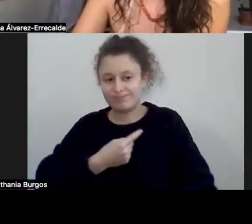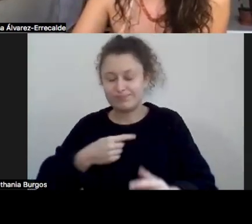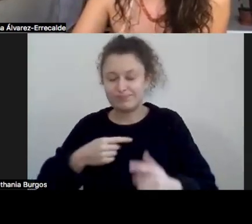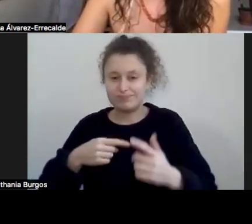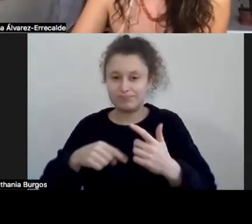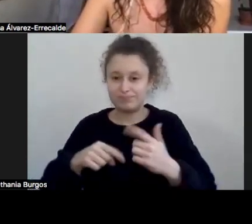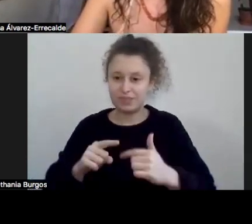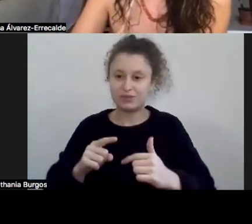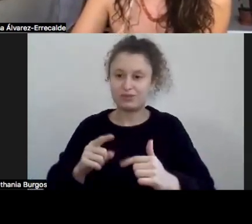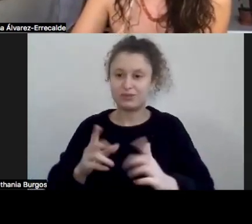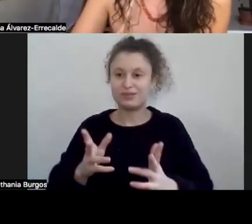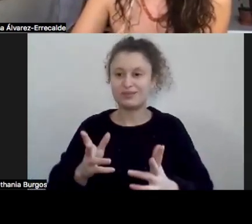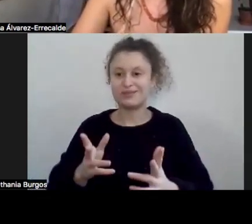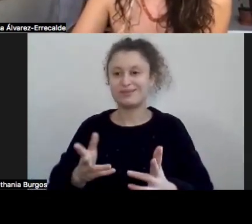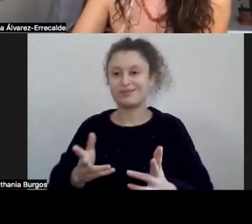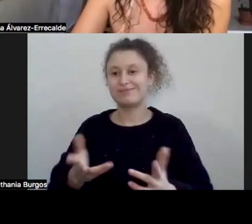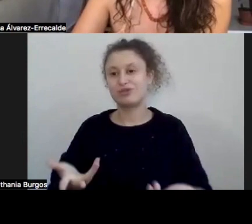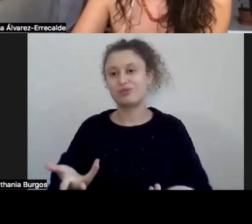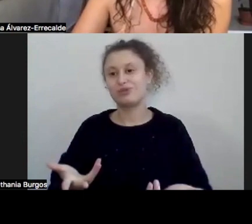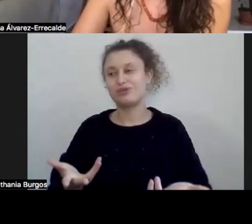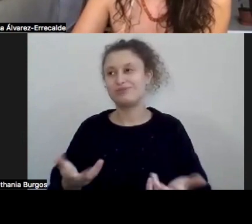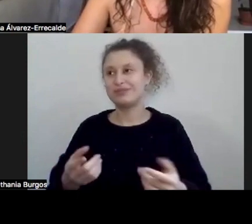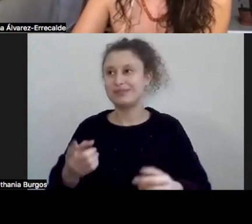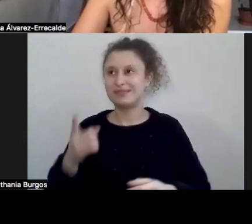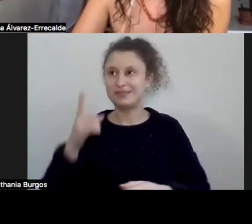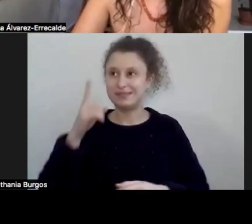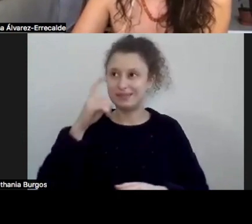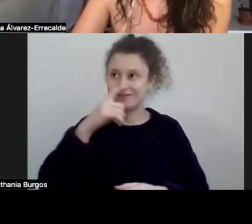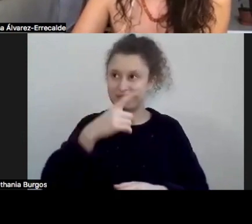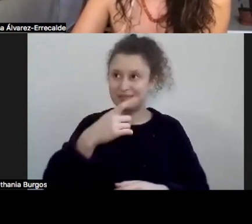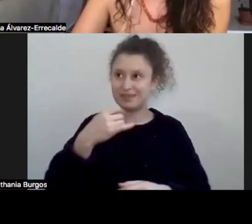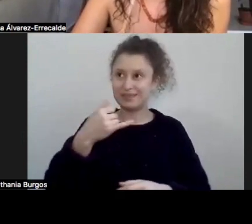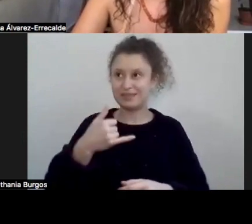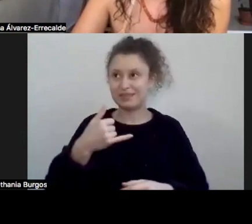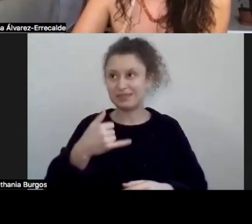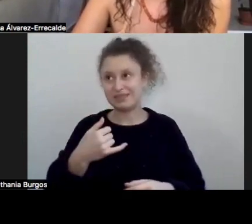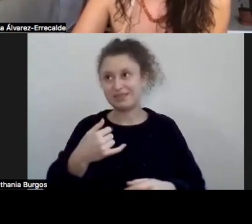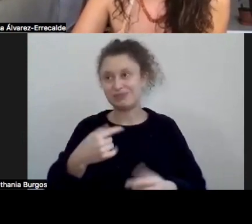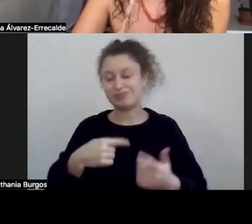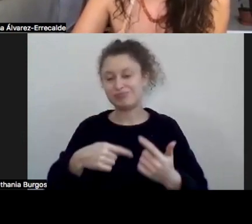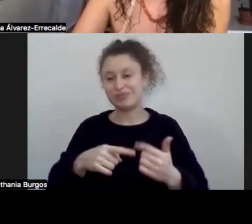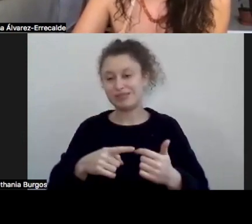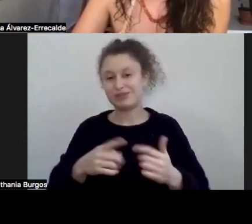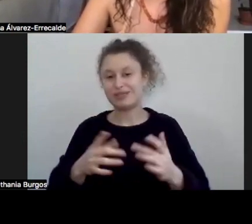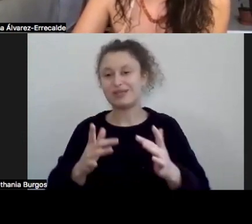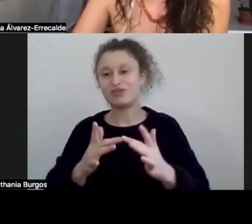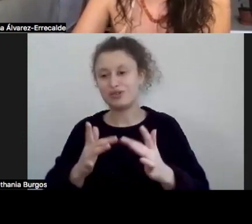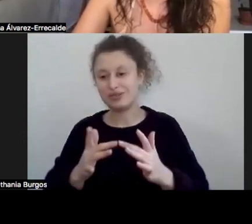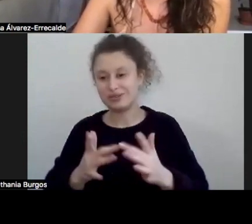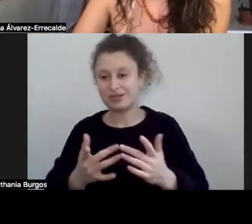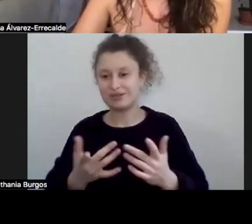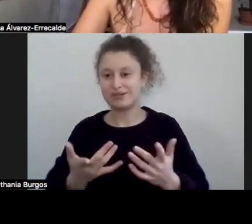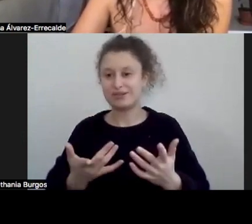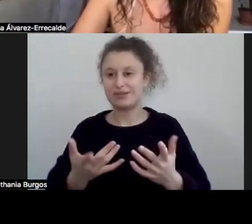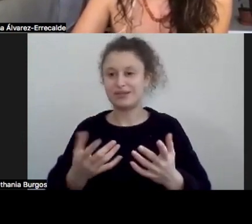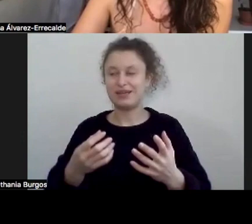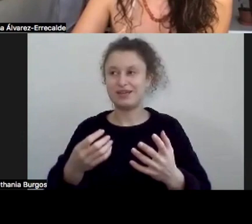¿no? Que conectar con esa humildad y entregar un poquito, soltar un poquito el